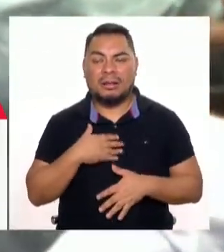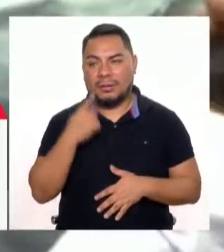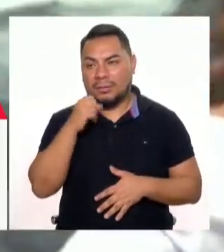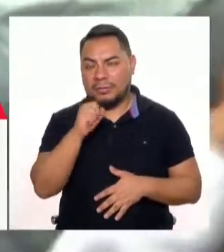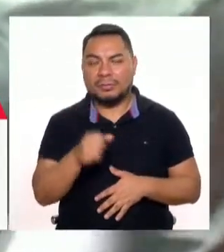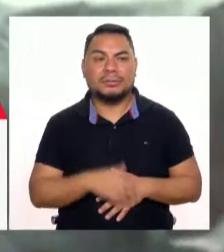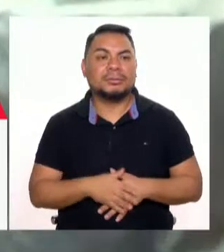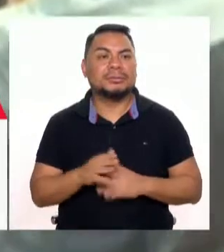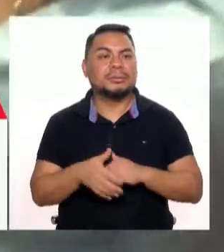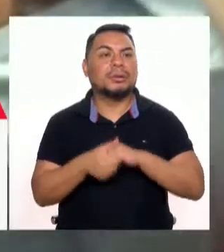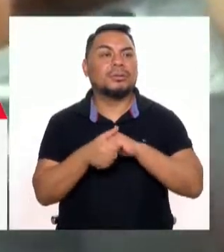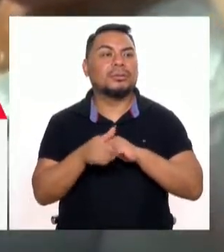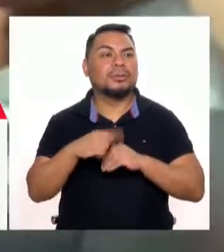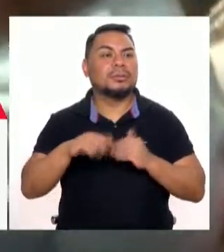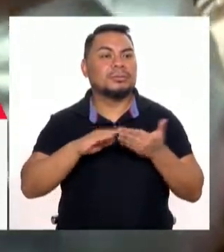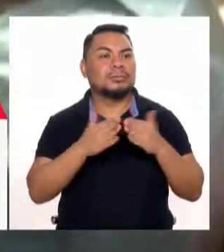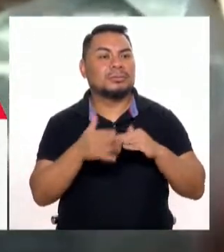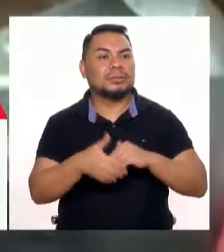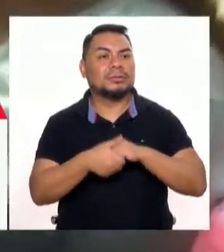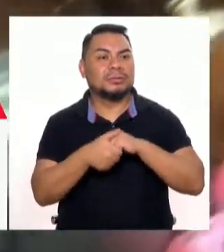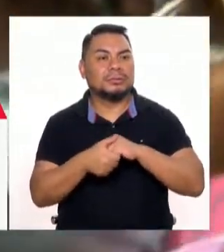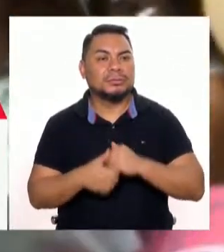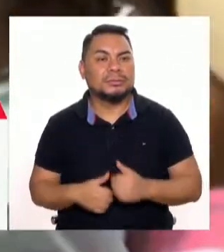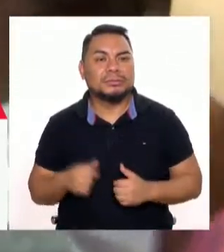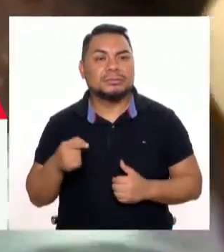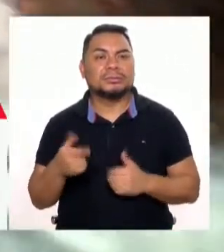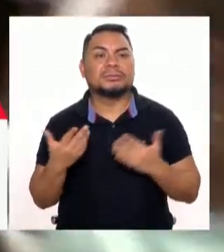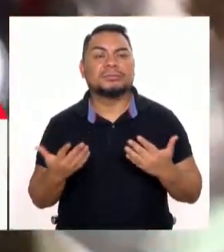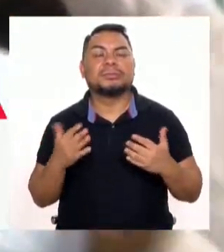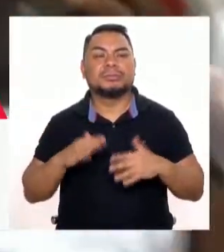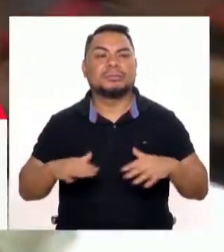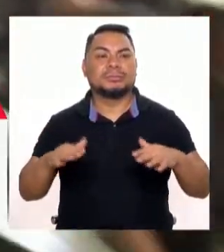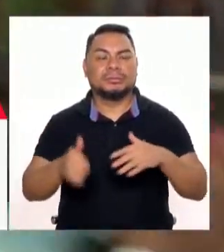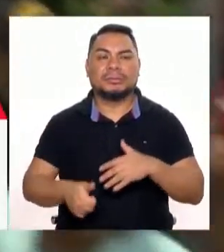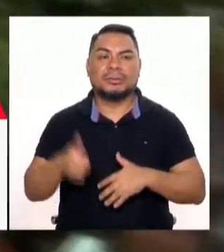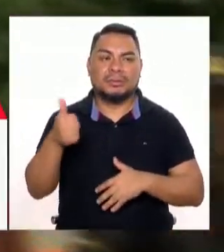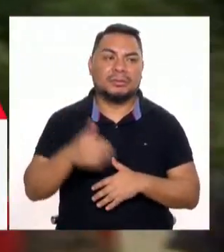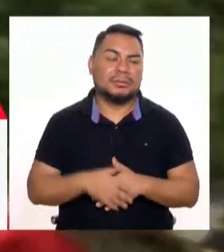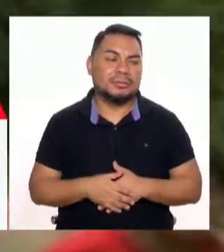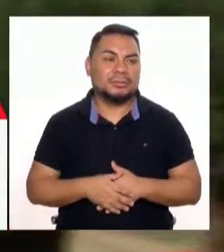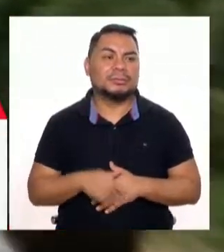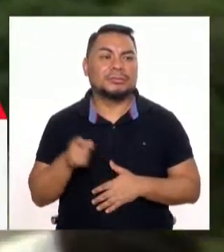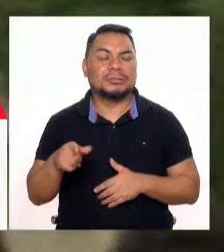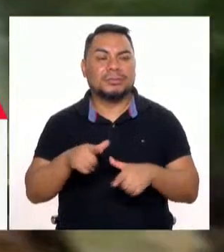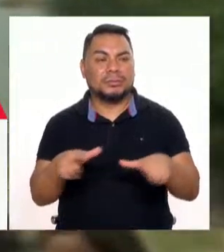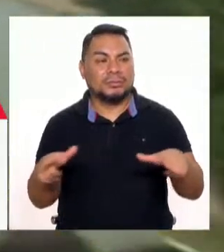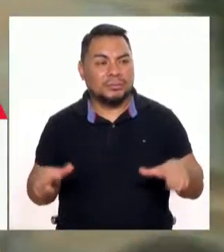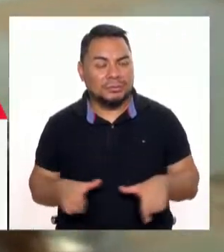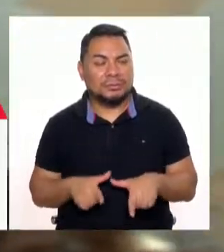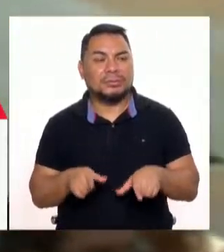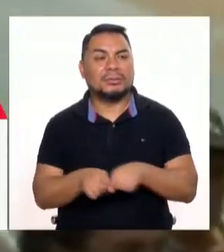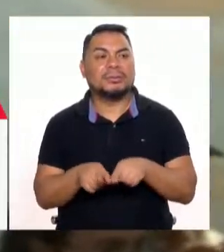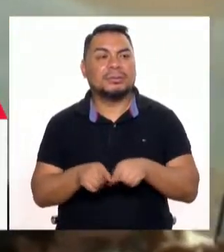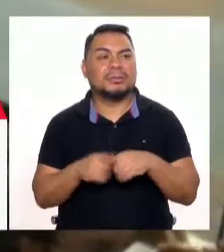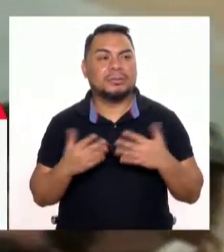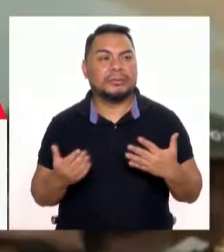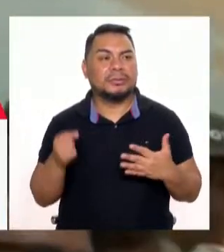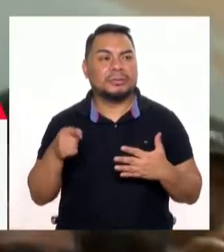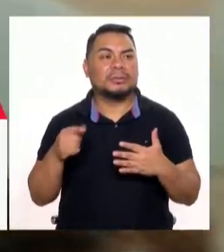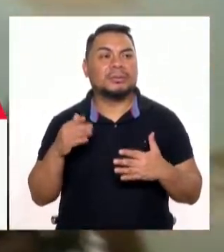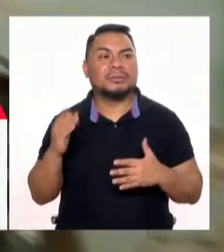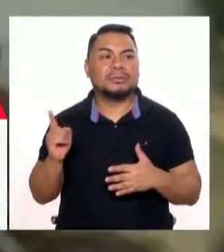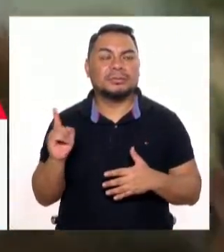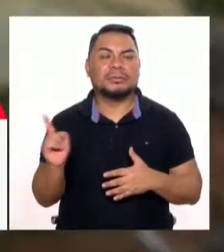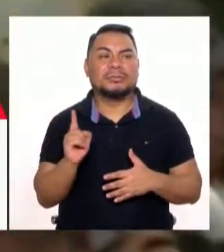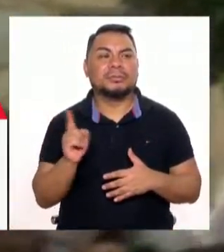recibido el saludo de la población digamos Ahí está flanqueada de las autoridades de la zona y luego de hacer este